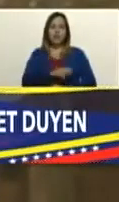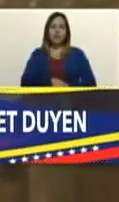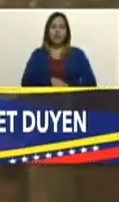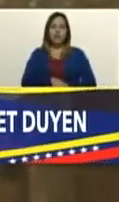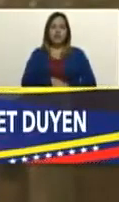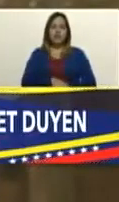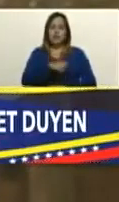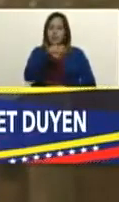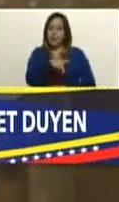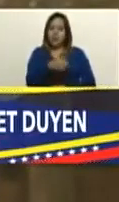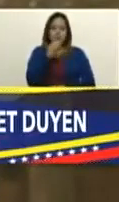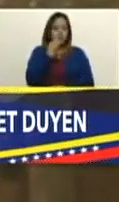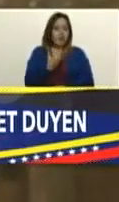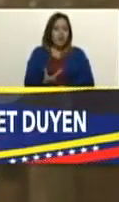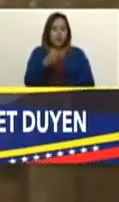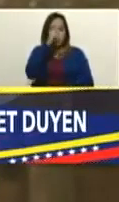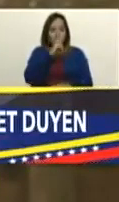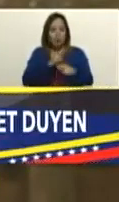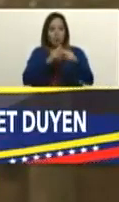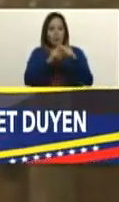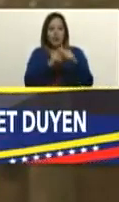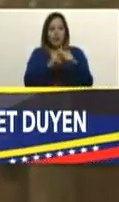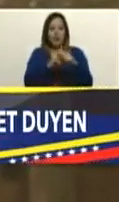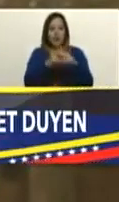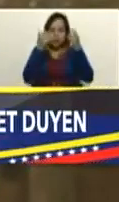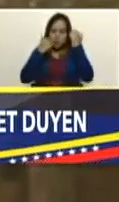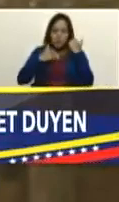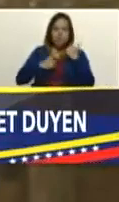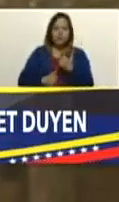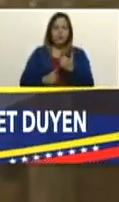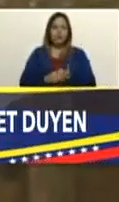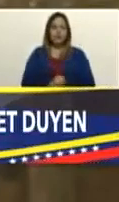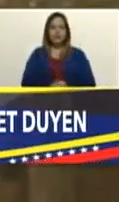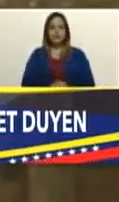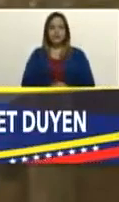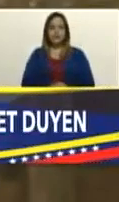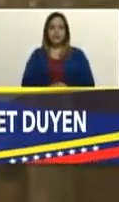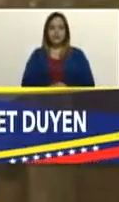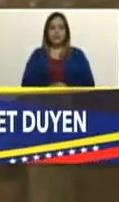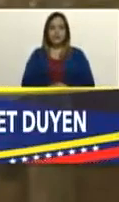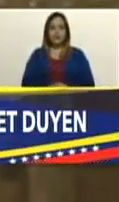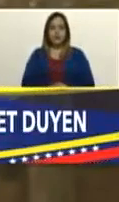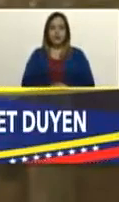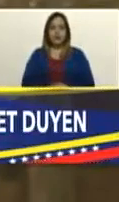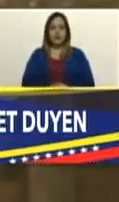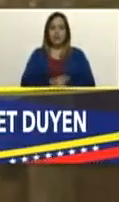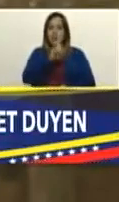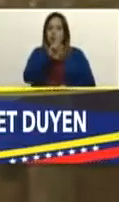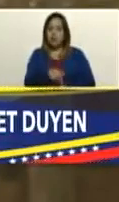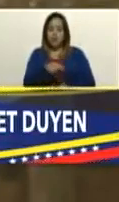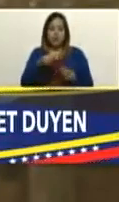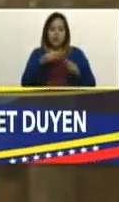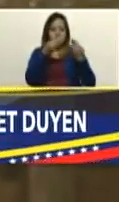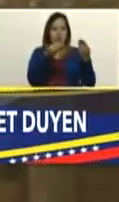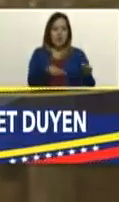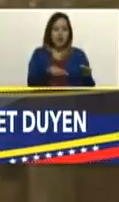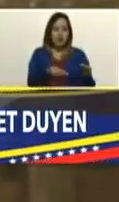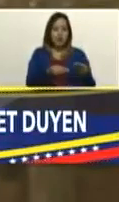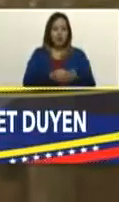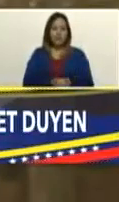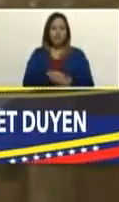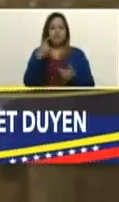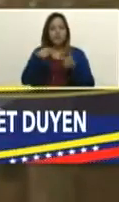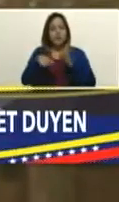esta preciosa y honorable recompensa. Este orden también se otorga a aquellos